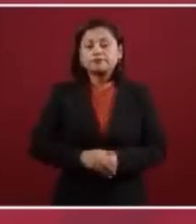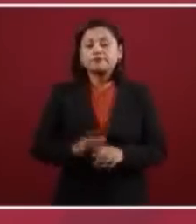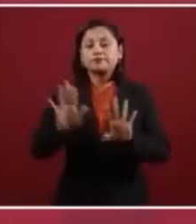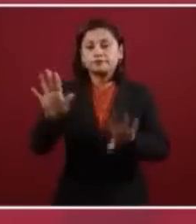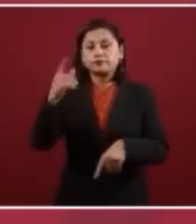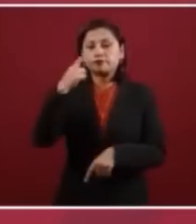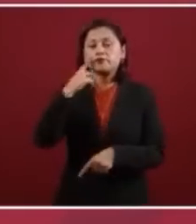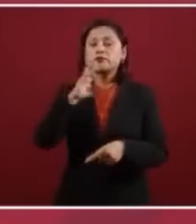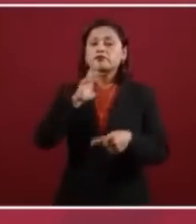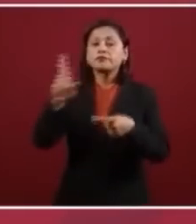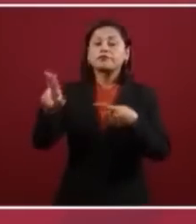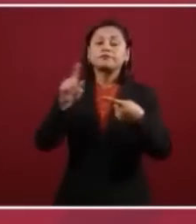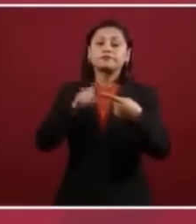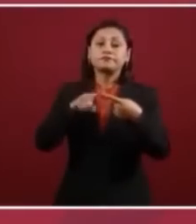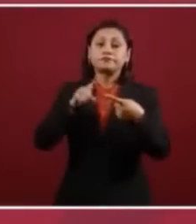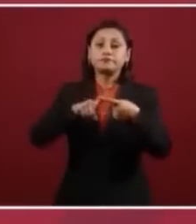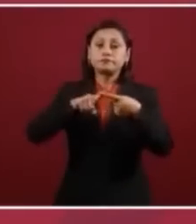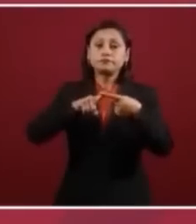marinos, soldados,